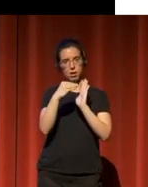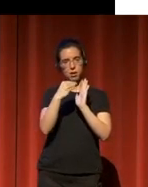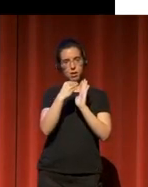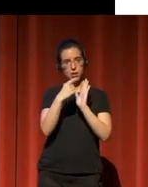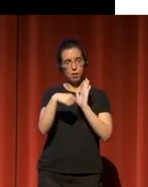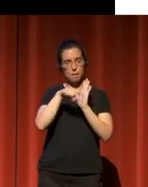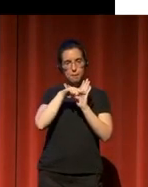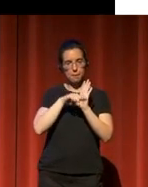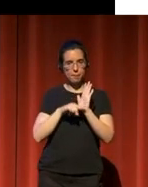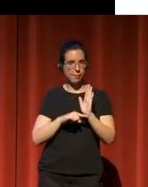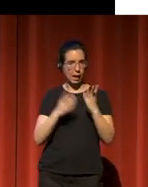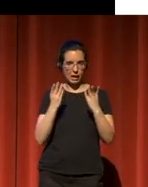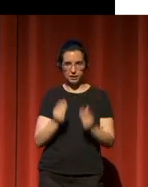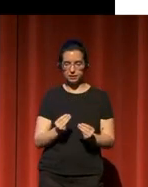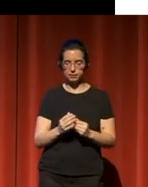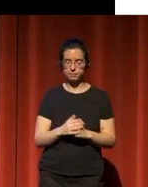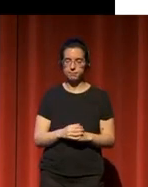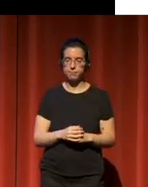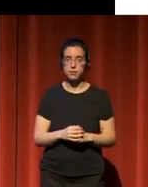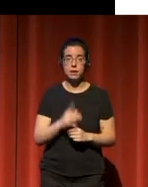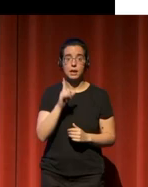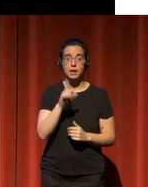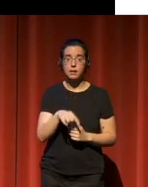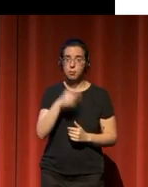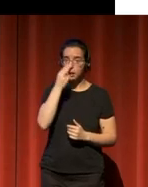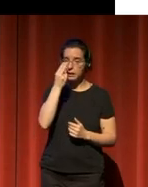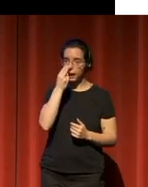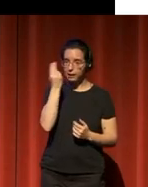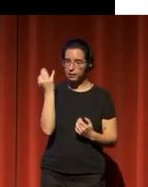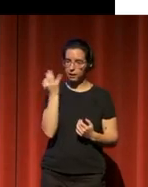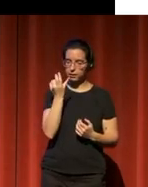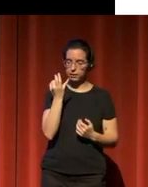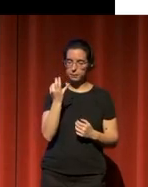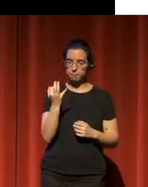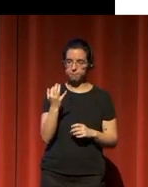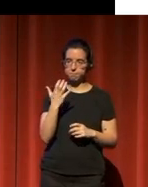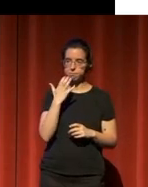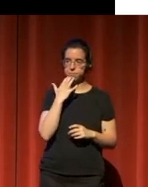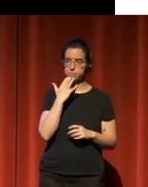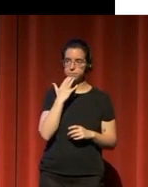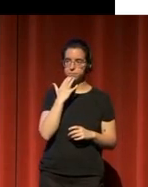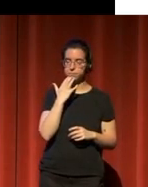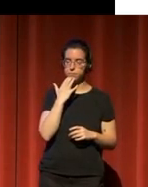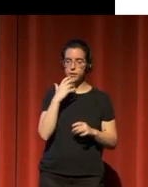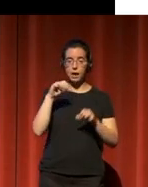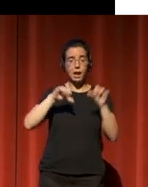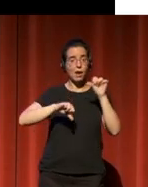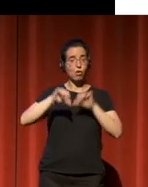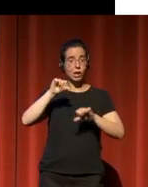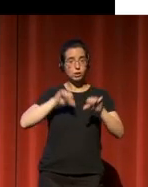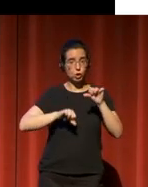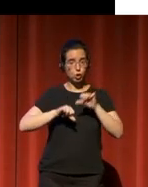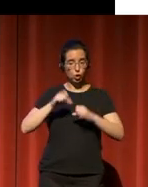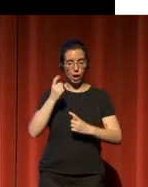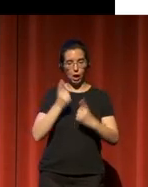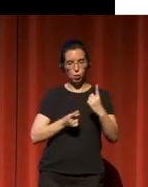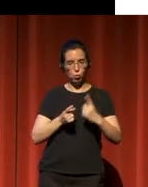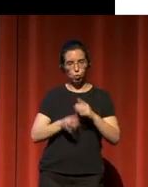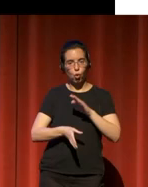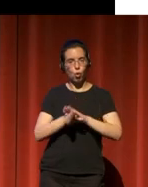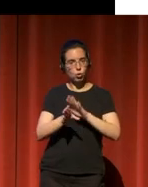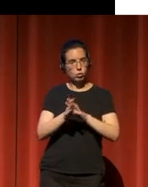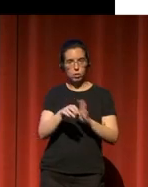em Ah también es interesante comoo hay eh eh laboratorios que han continuado de forma